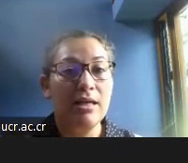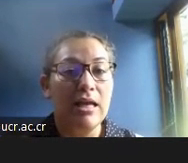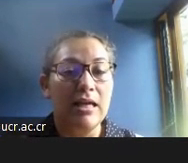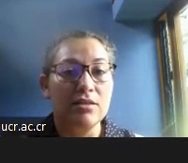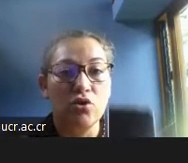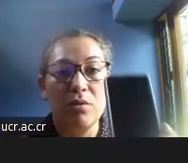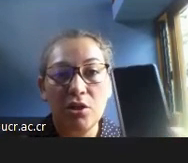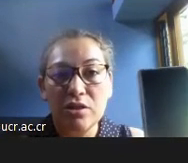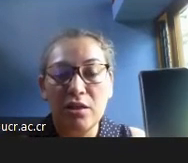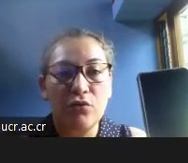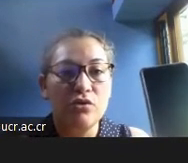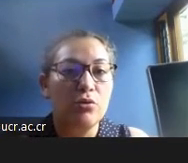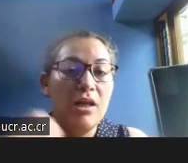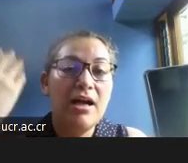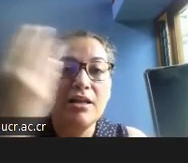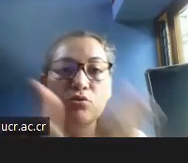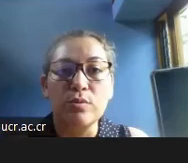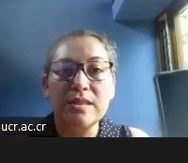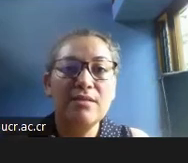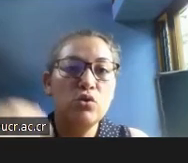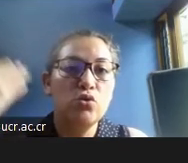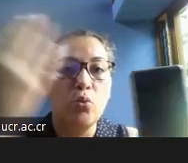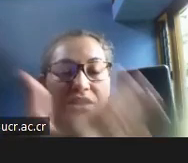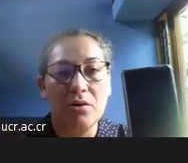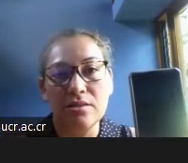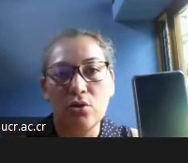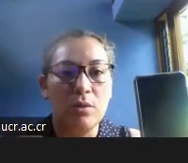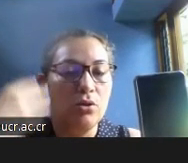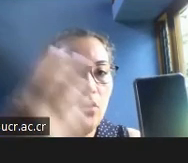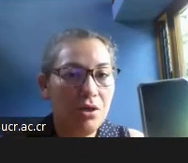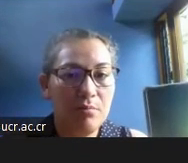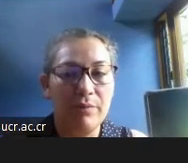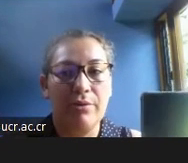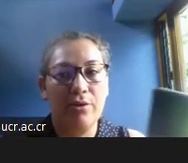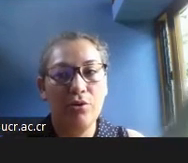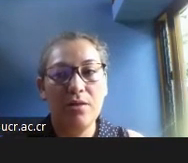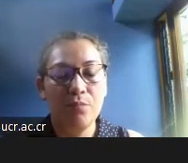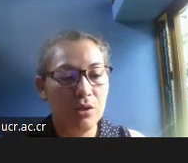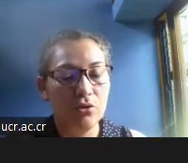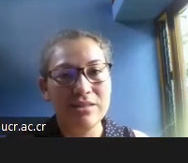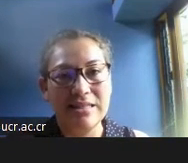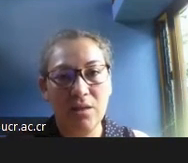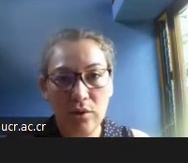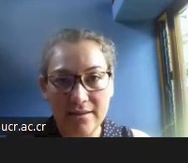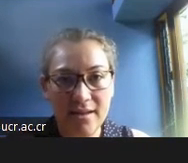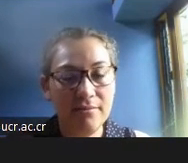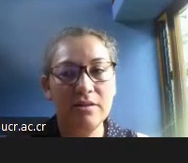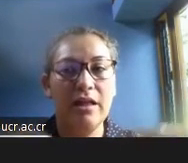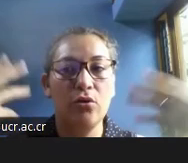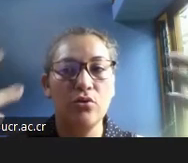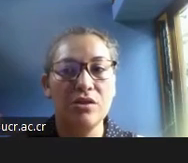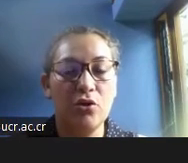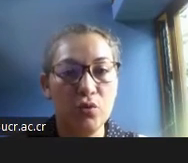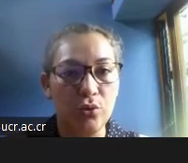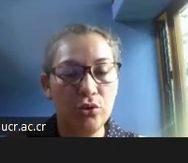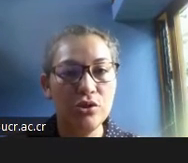más bien, estoy vendiendo ese teléfono celular, es un Samsung, cuesta 25,000 colones, bla, bla, bla, ¿ok? Entonces, tenemos la idea,